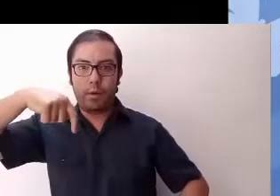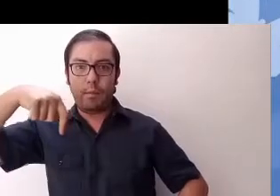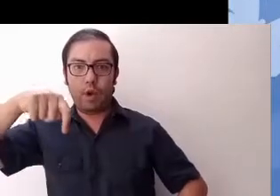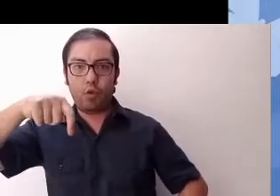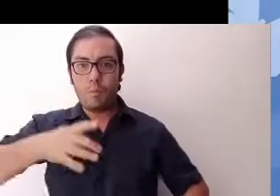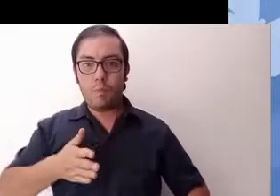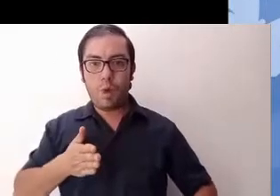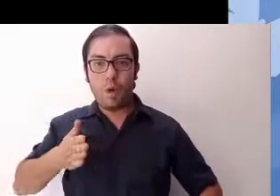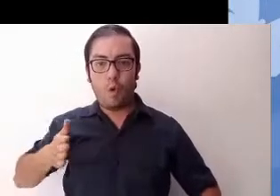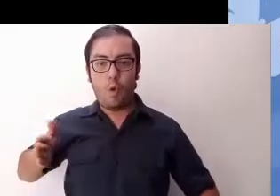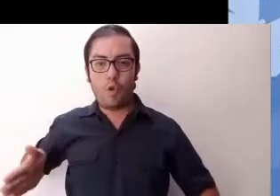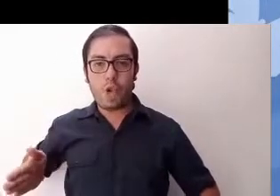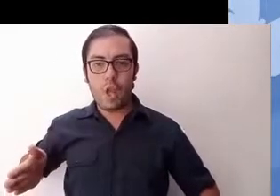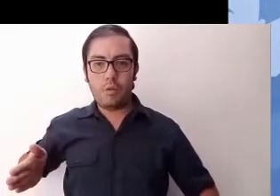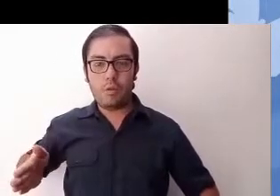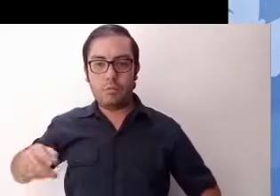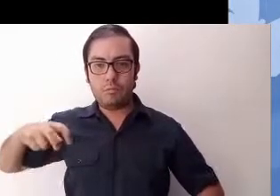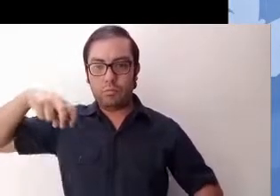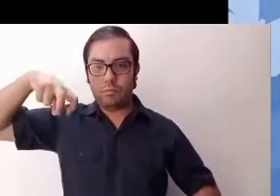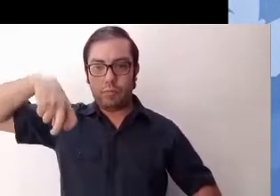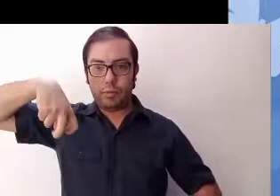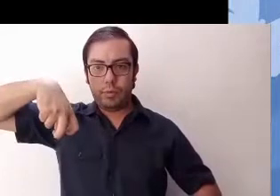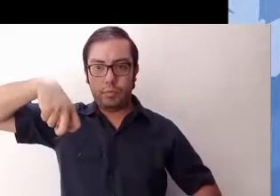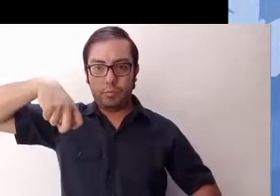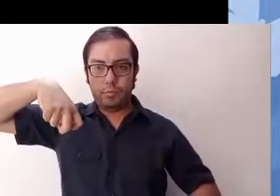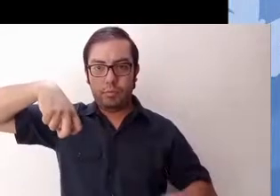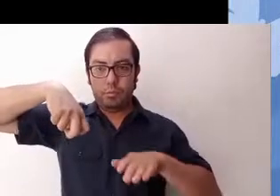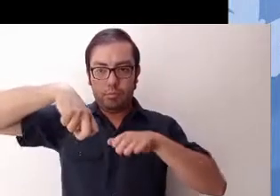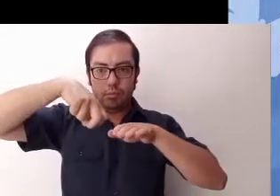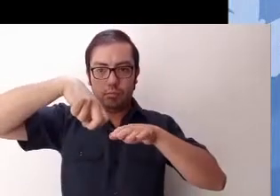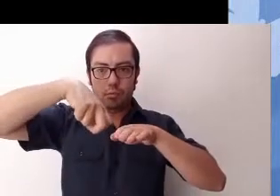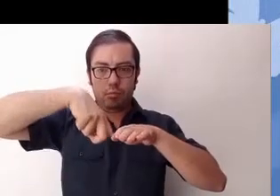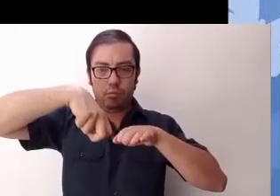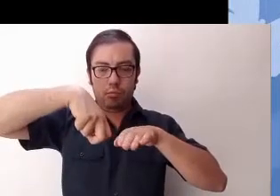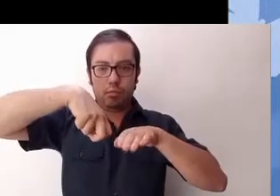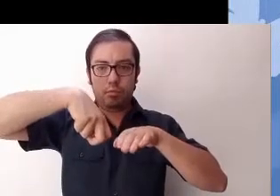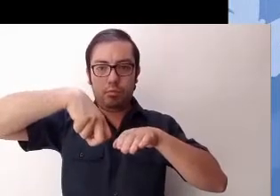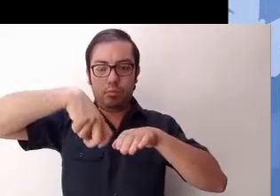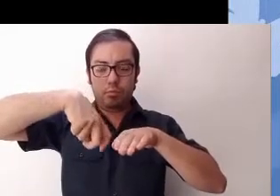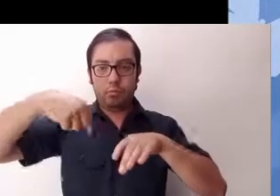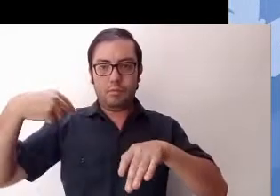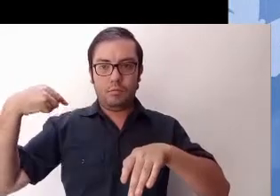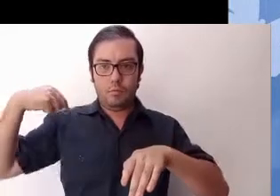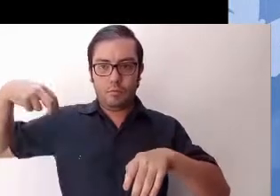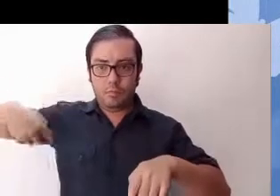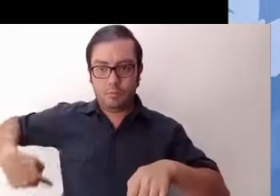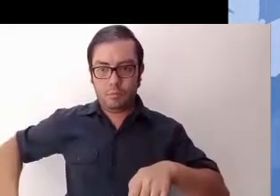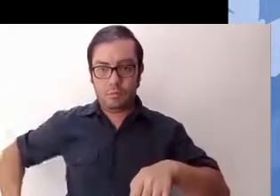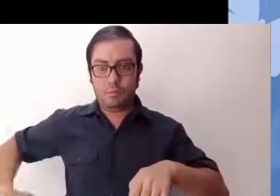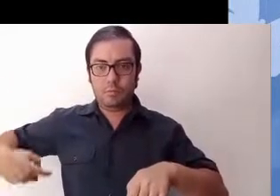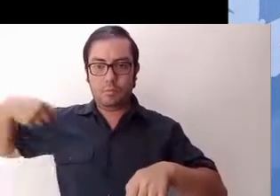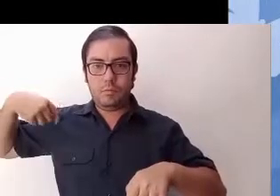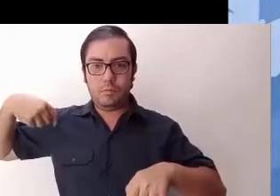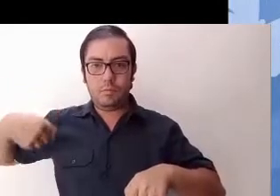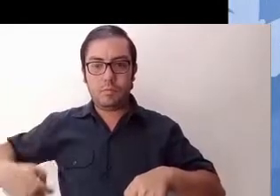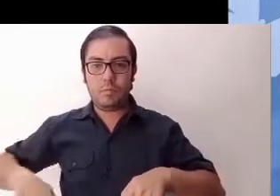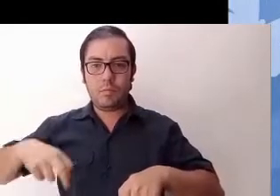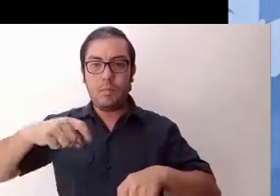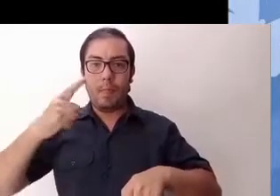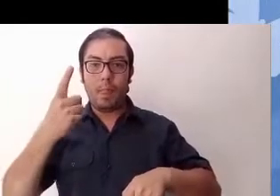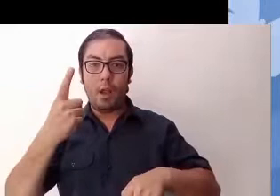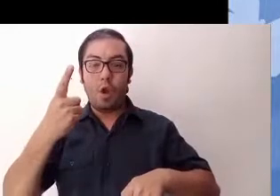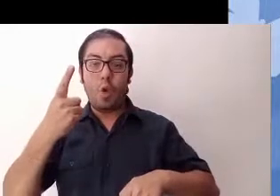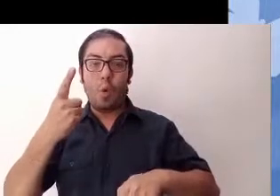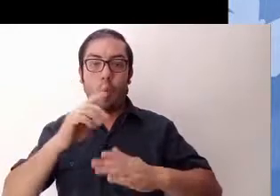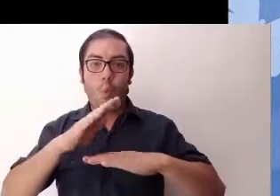nivel de la cadera, con una mano entre la línea intermamilar, o sea, yo voy a calcular dónde están